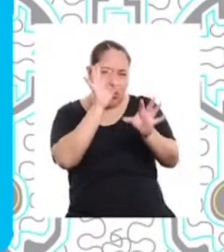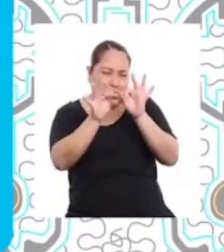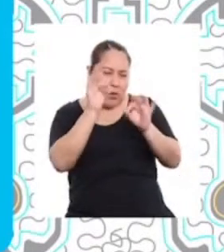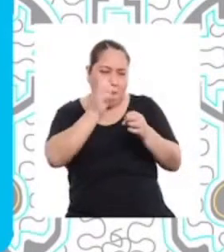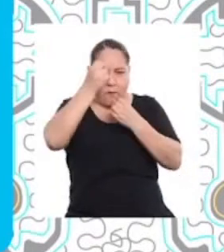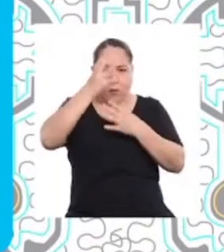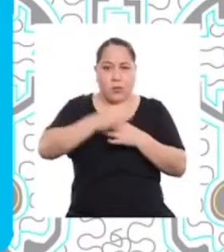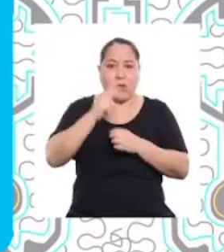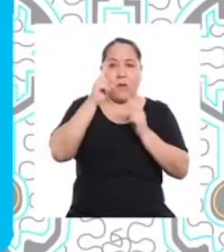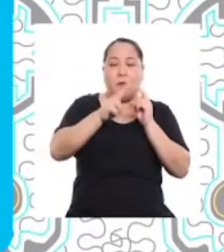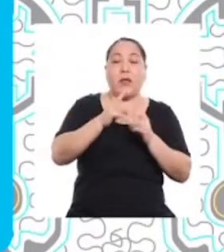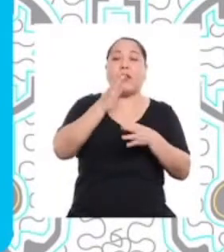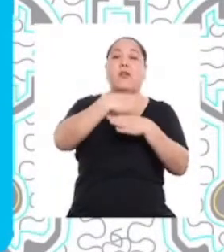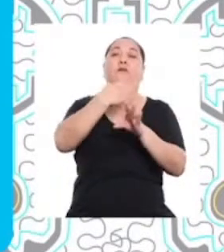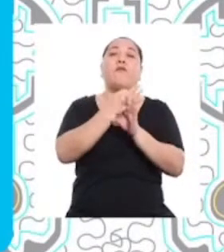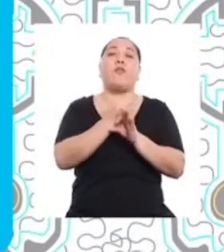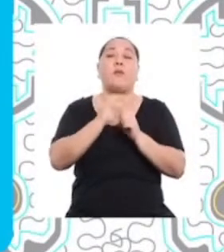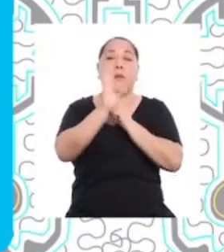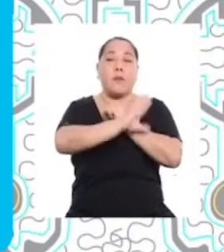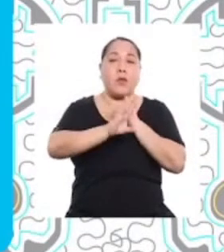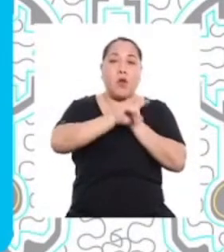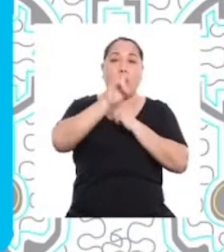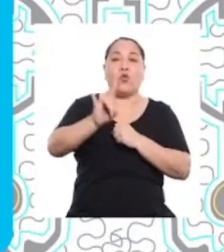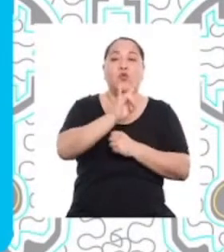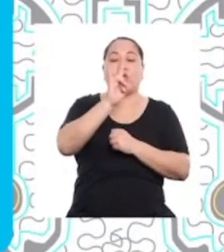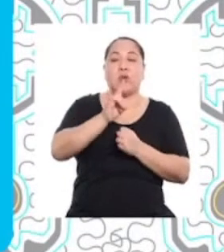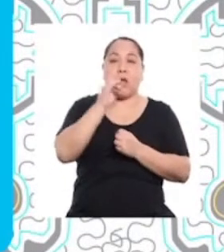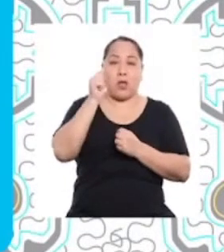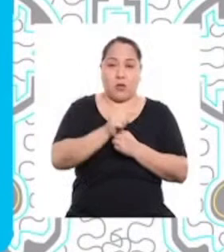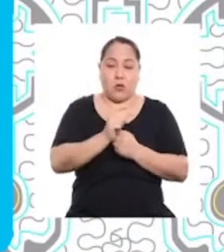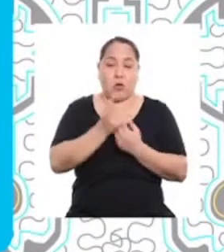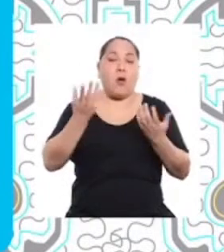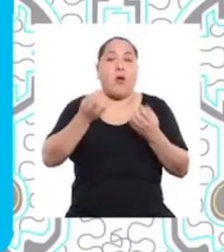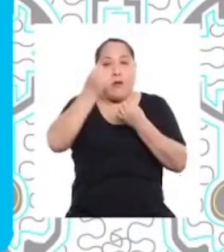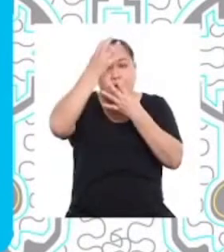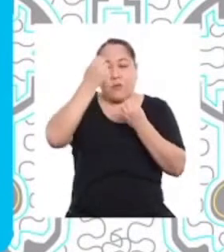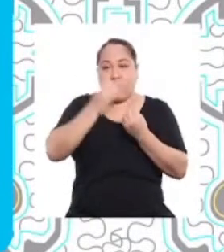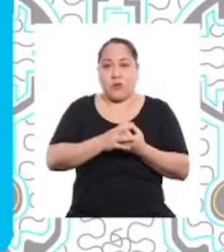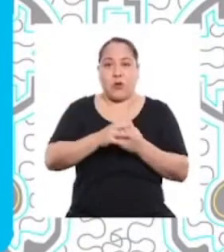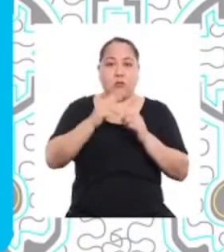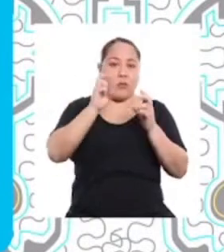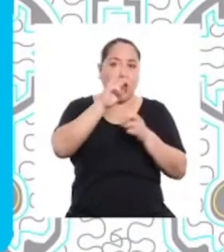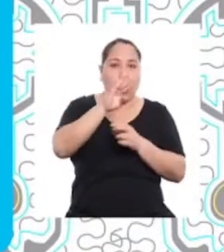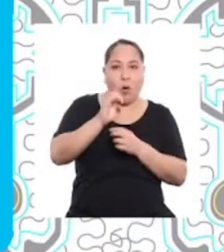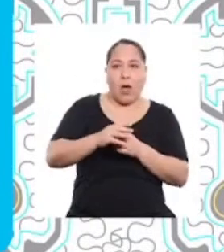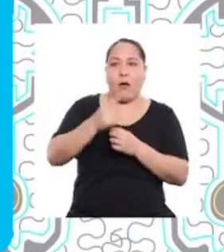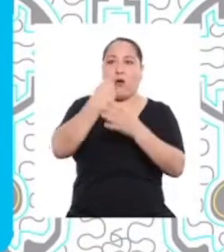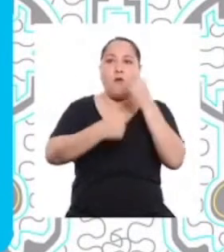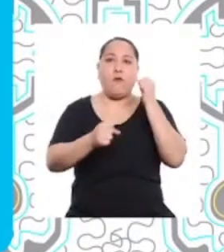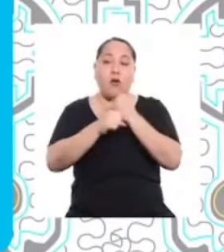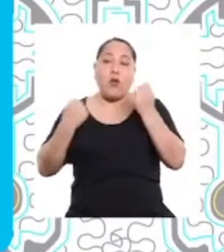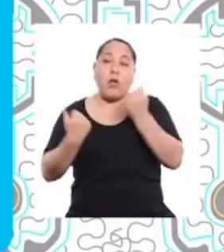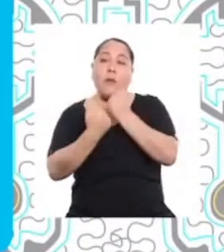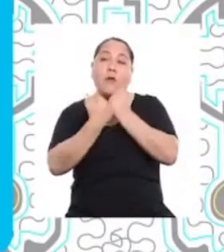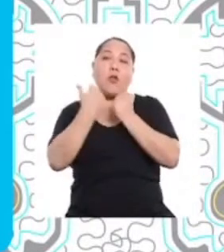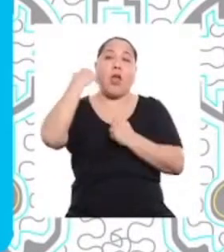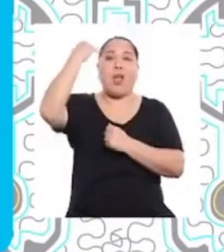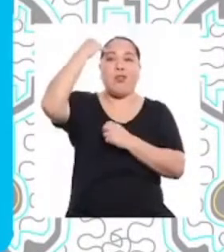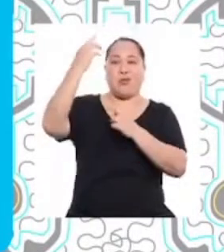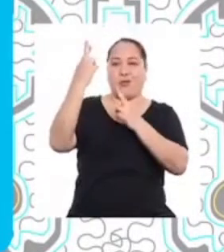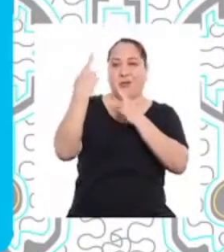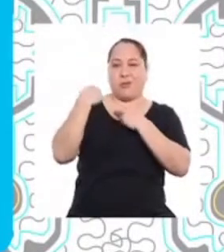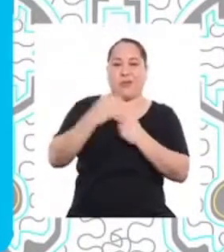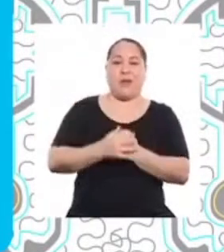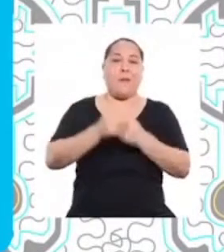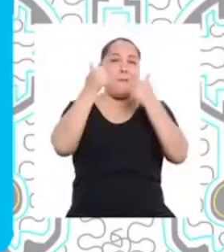y navegar en Internet de forma segura, utilizando información de páginas confiables, con apoyo siempre de un adulto responsable.